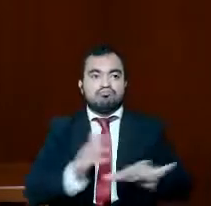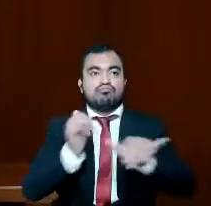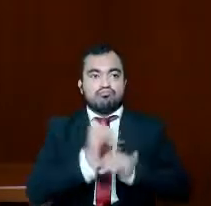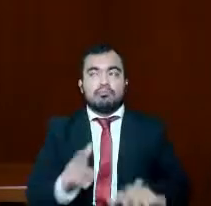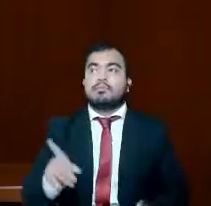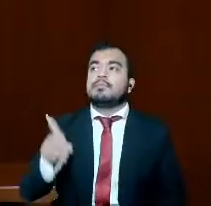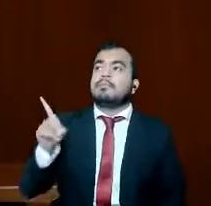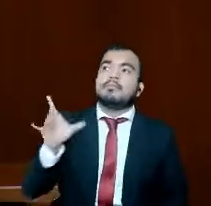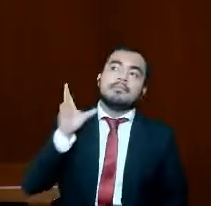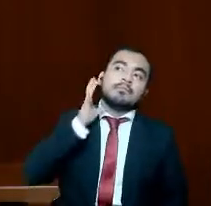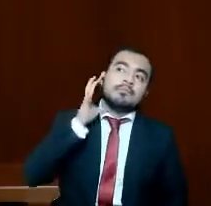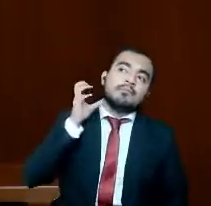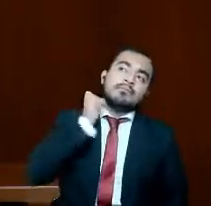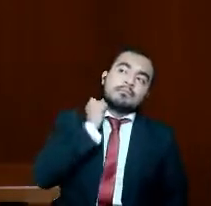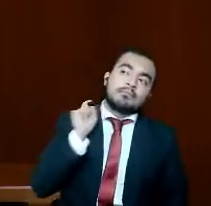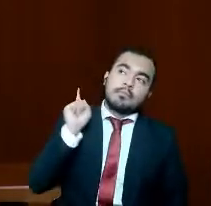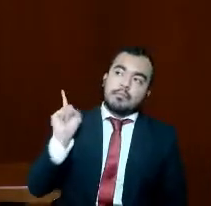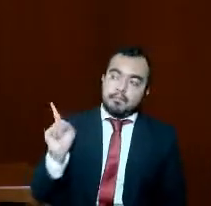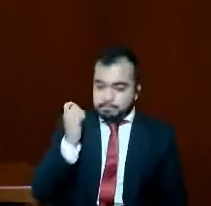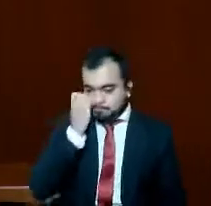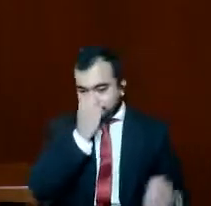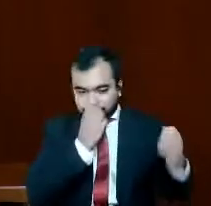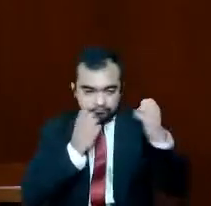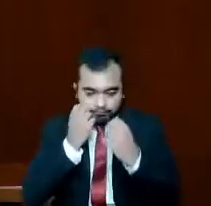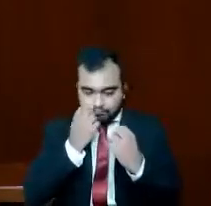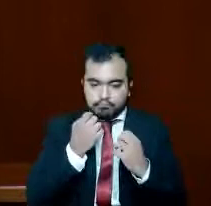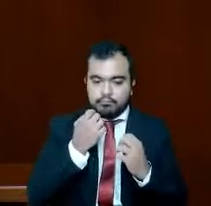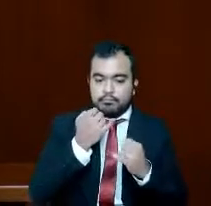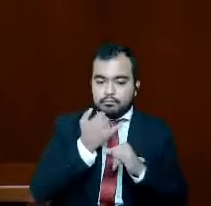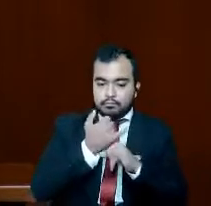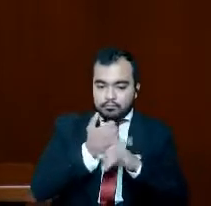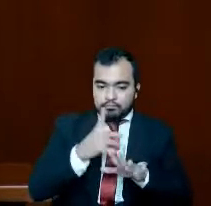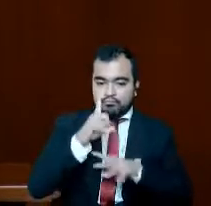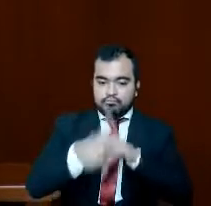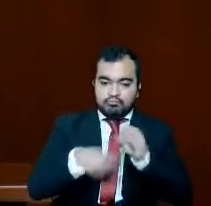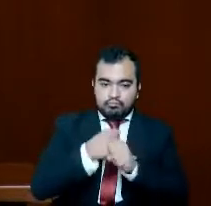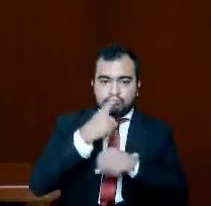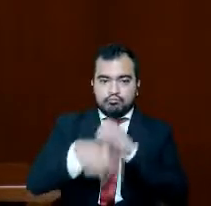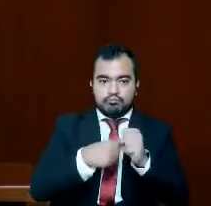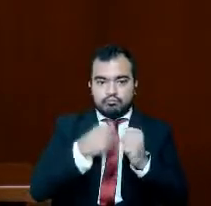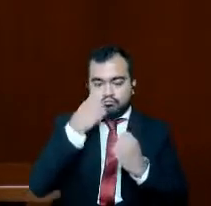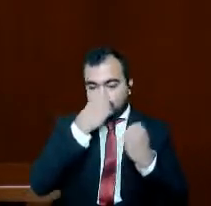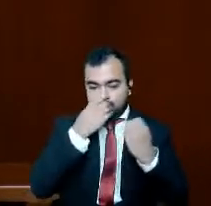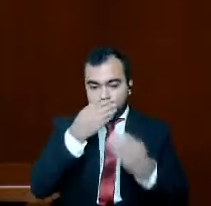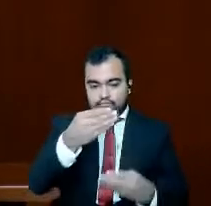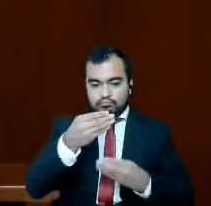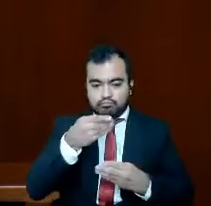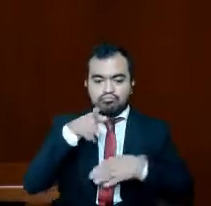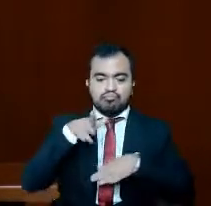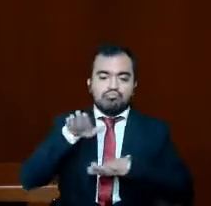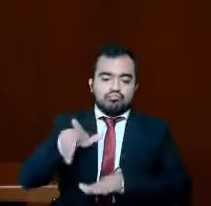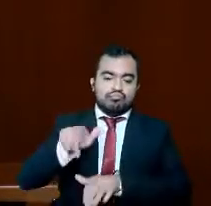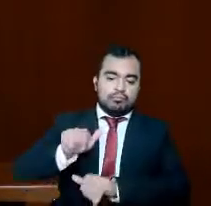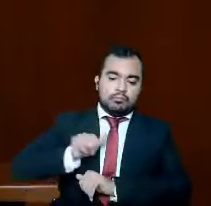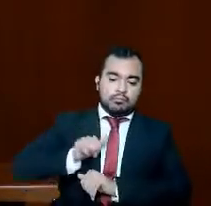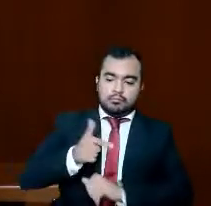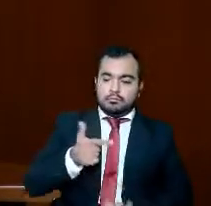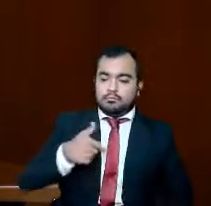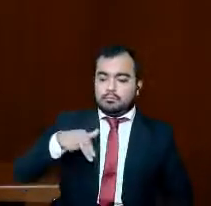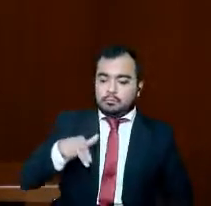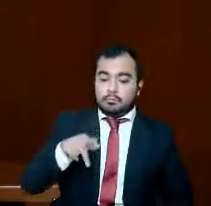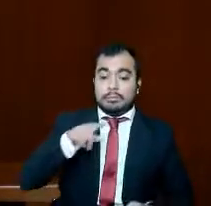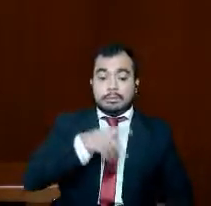al analizar y aprobar los informes anuales que sobre las actividades de la Guardia Nacional le rinda al Ejecutivo